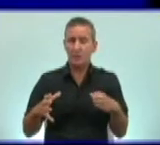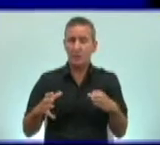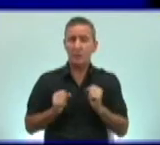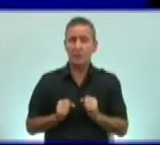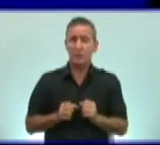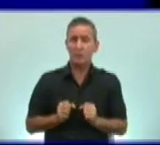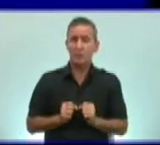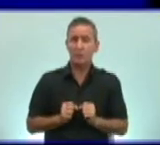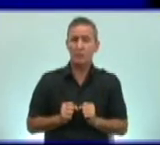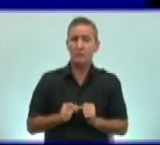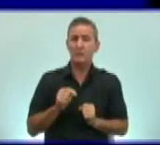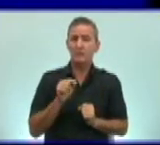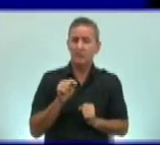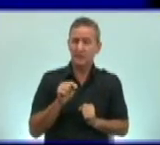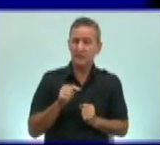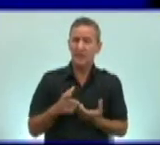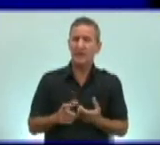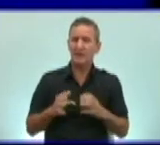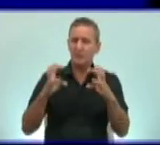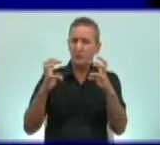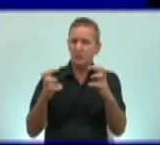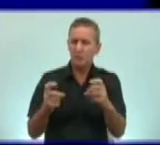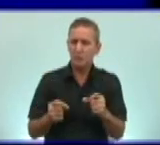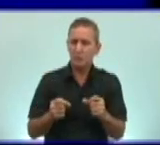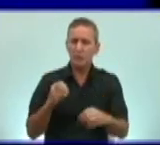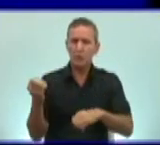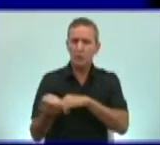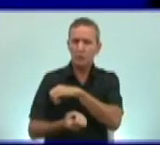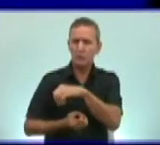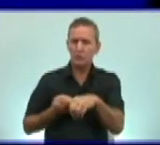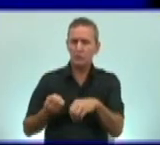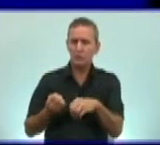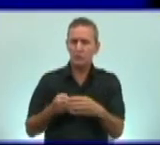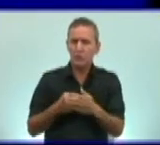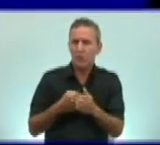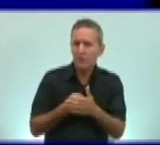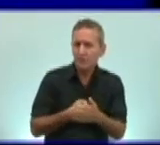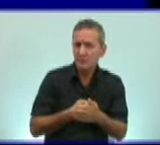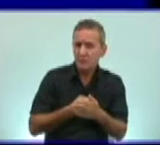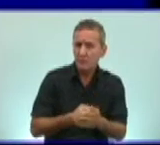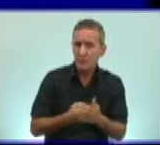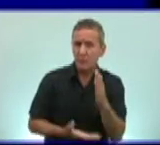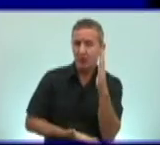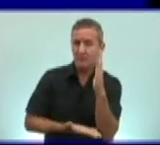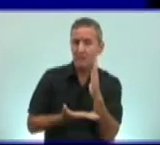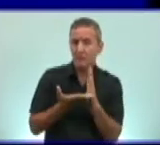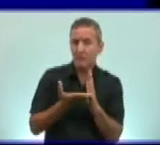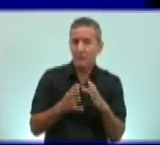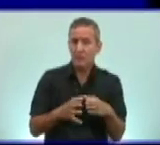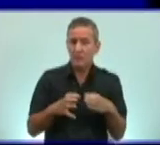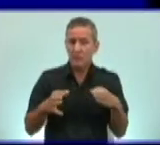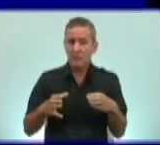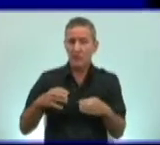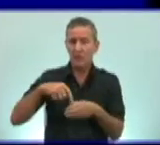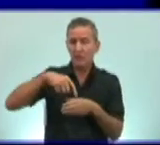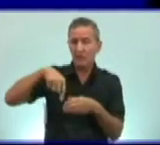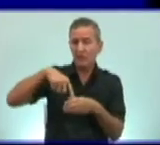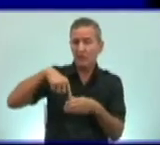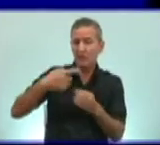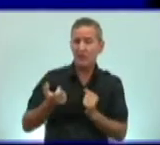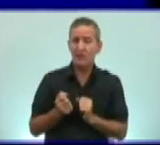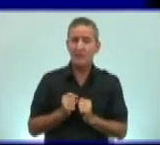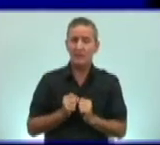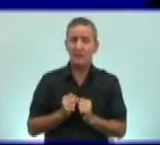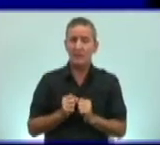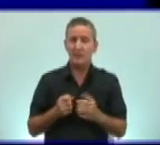y esto va a traer consigo que haya una variación de la presión. Por supuesto, si aumentamos el volumen del recipiente, pues